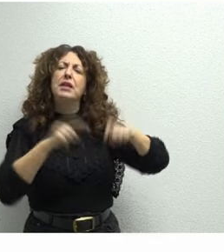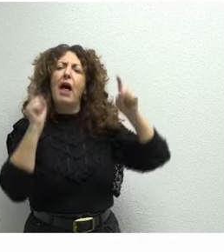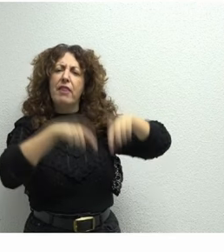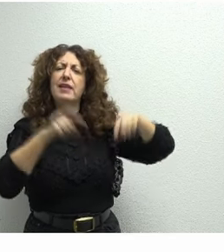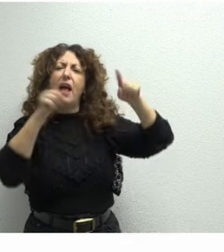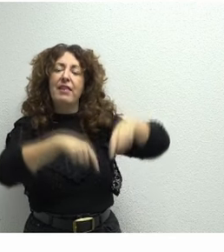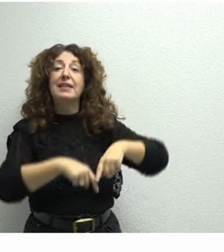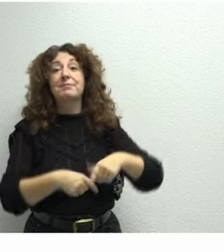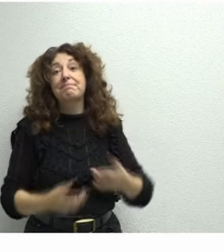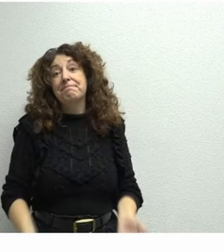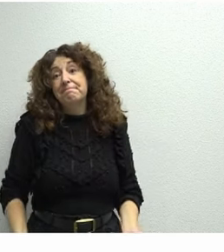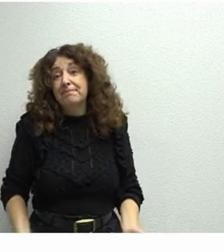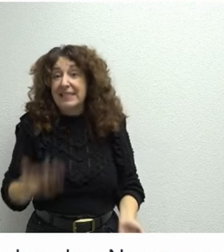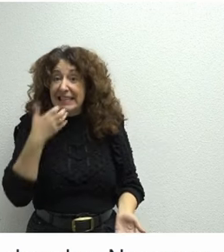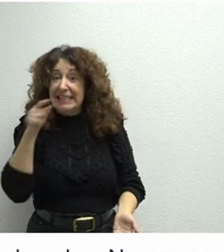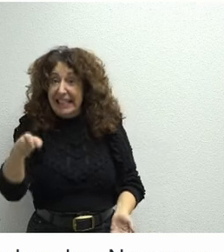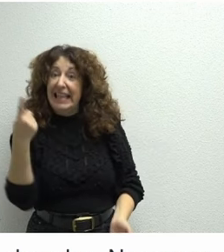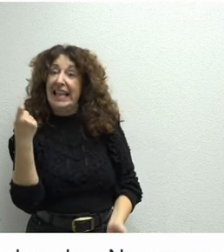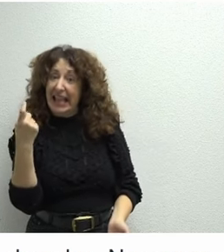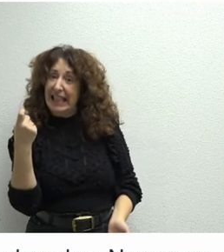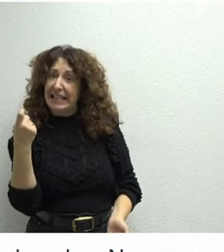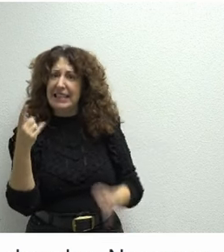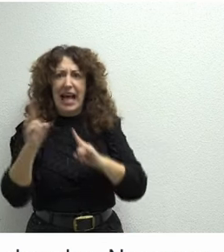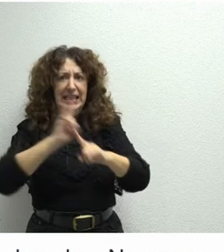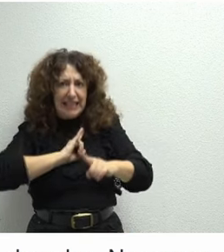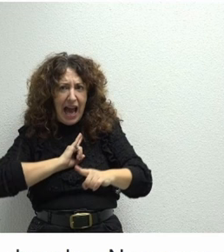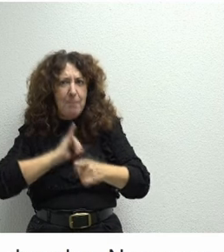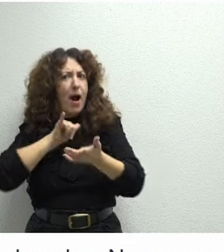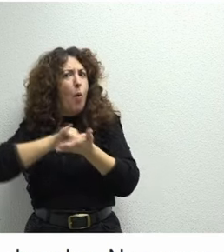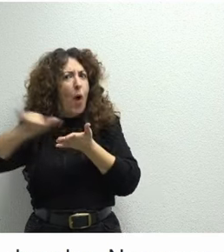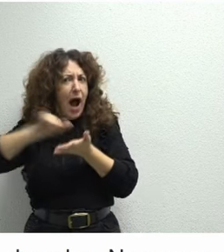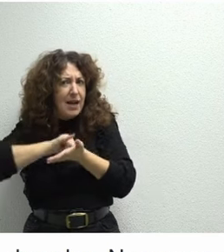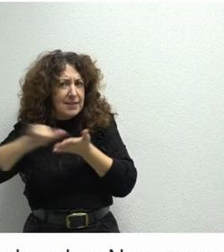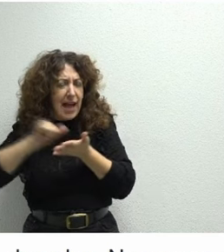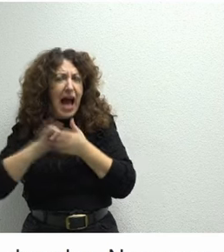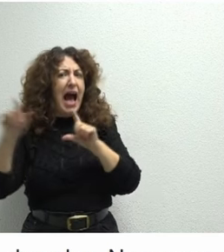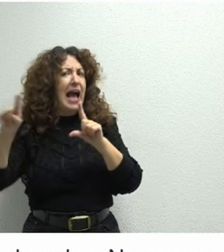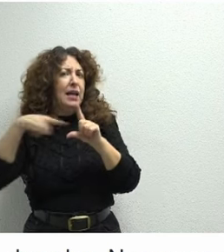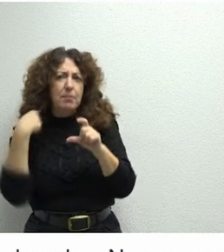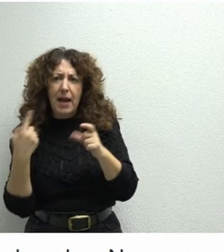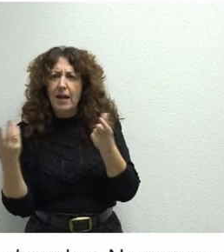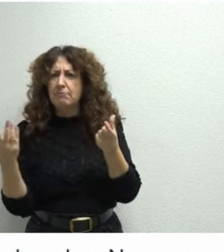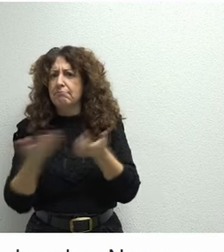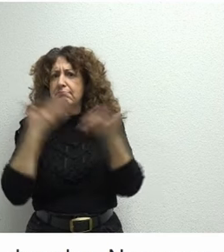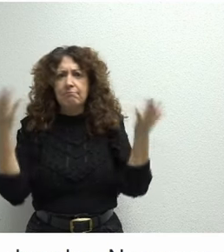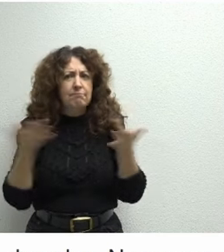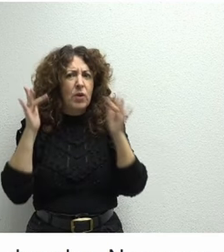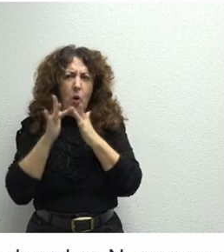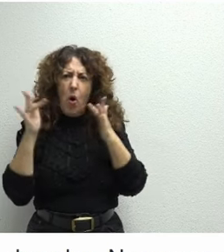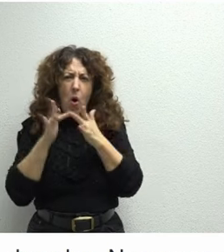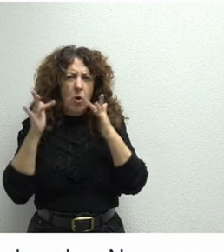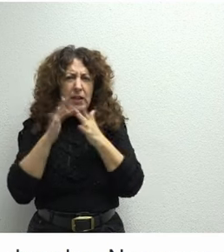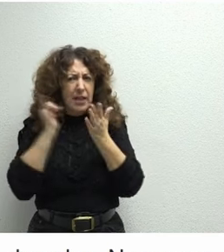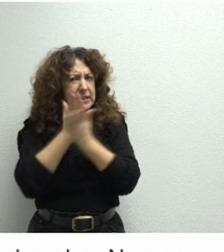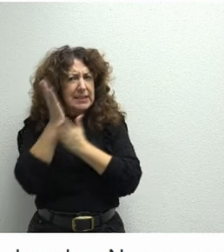sé qué bueno bueno si usted necesita puede llamar tiene el WhatsApp tiene el correo tiene puede contactar con tal O sea que que bueno no solo Los